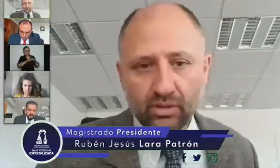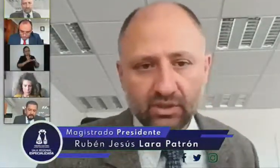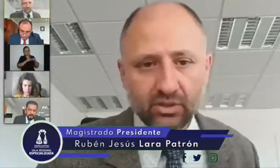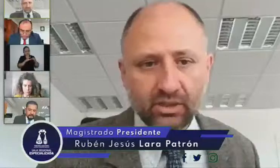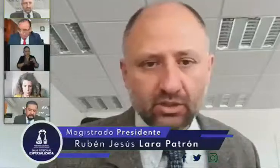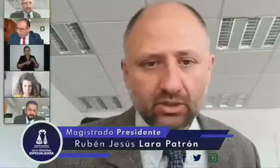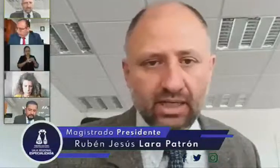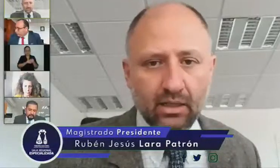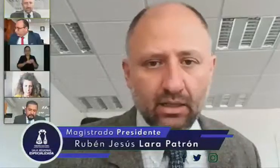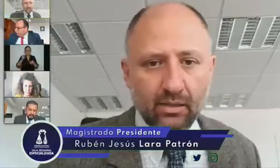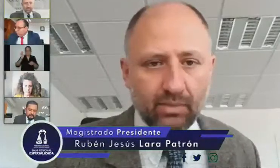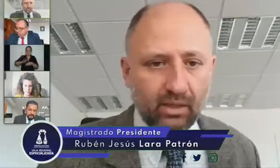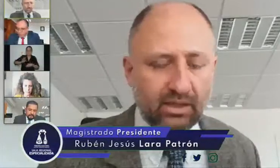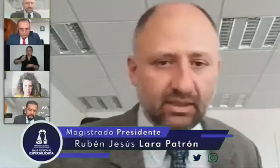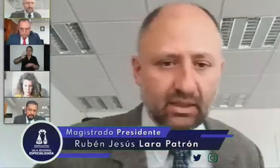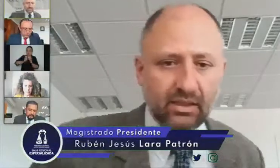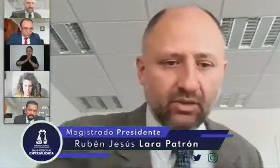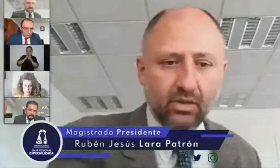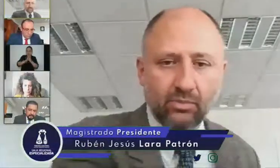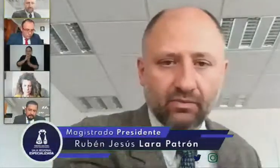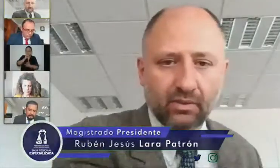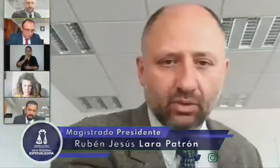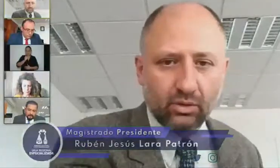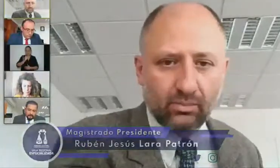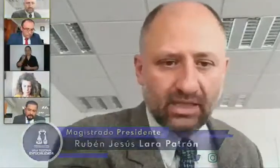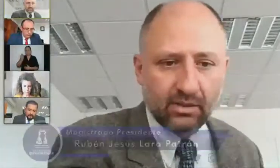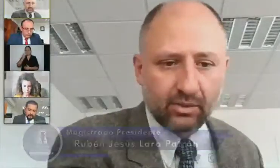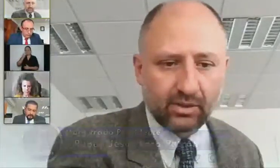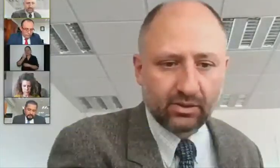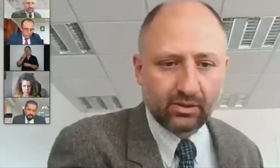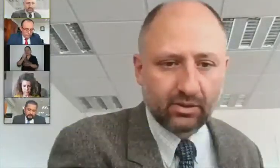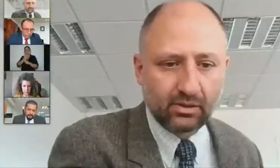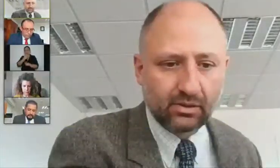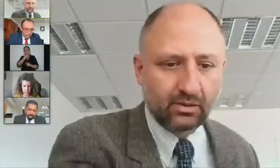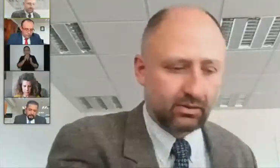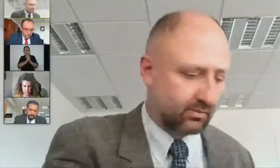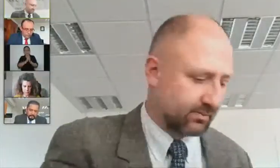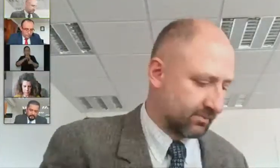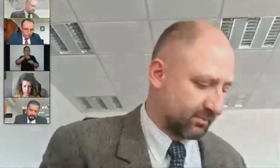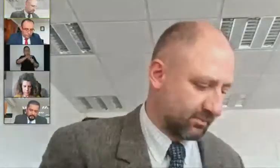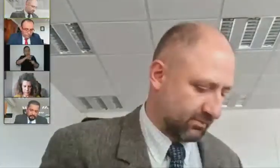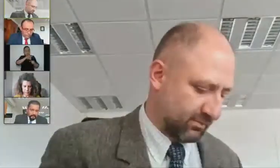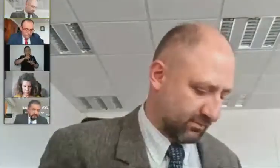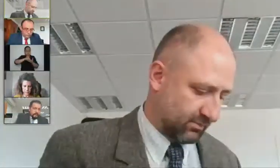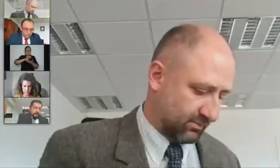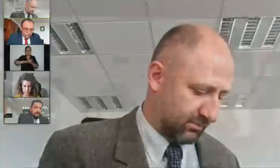alguna intervención adicional, le pediría al secretario que por favor tomara la votación.